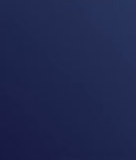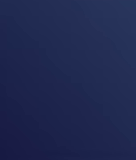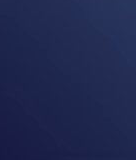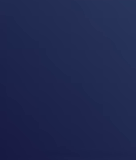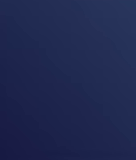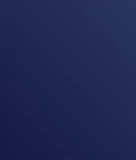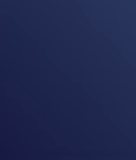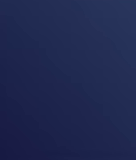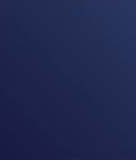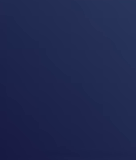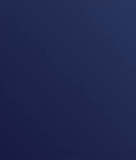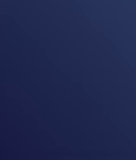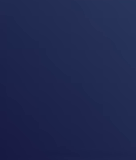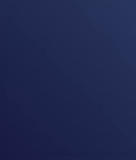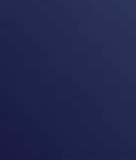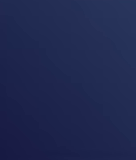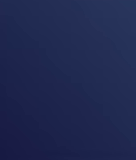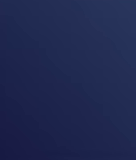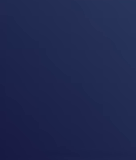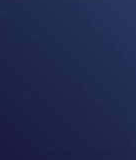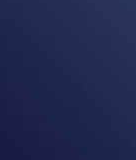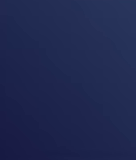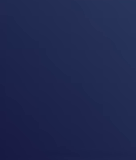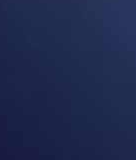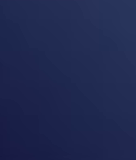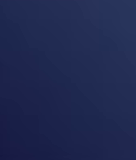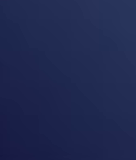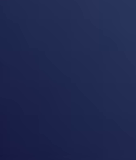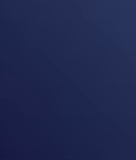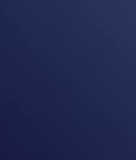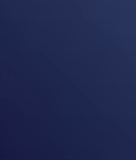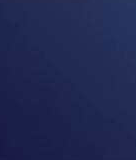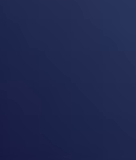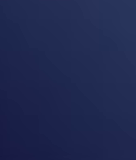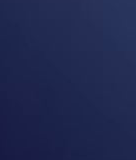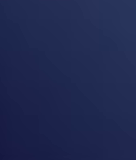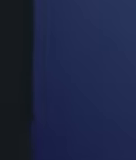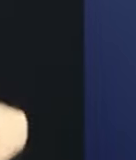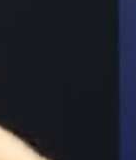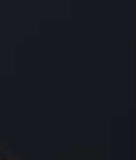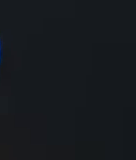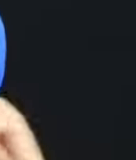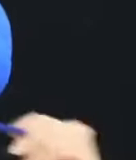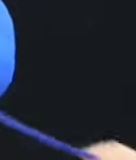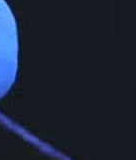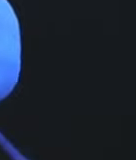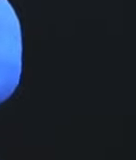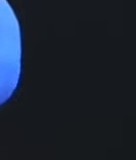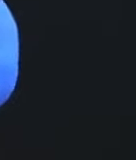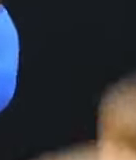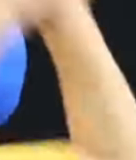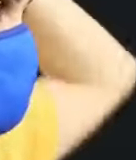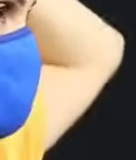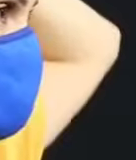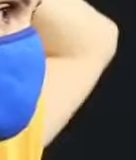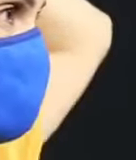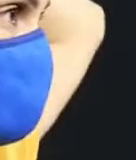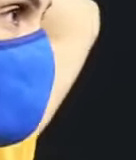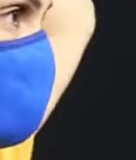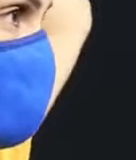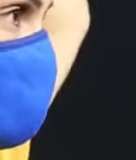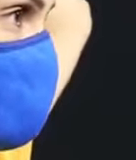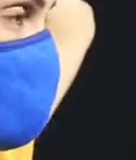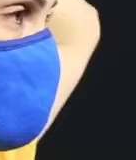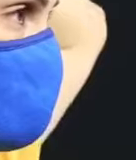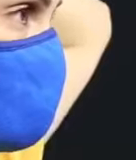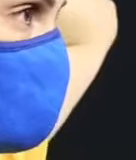retirarla, hágalo desde las tiras sin tocar el frente de la mascarilla. Quite primero las tiras de abajo y luego las